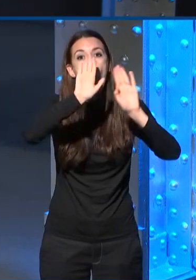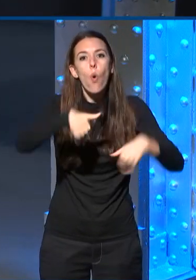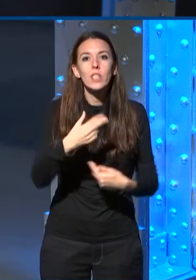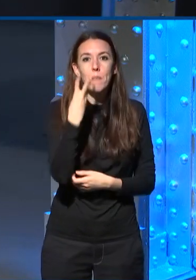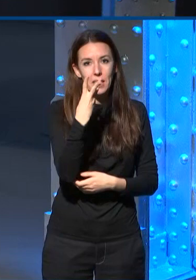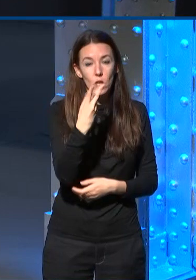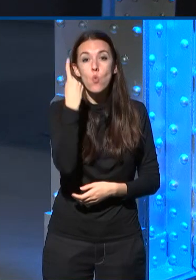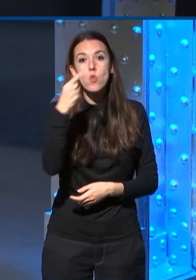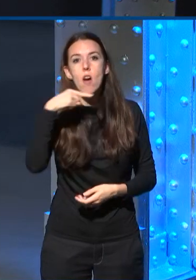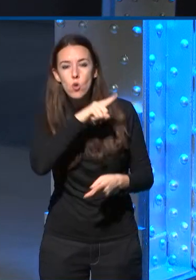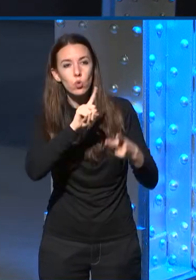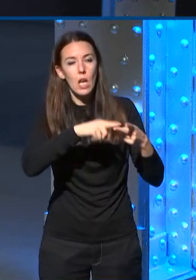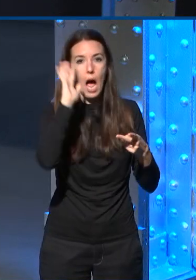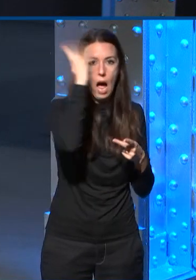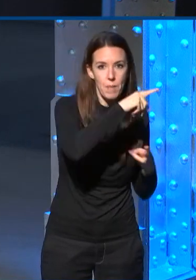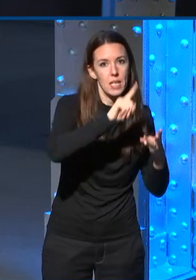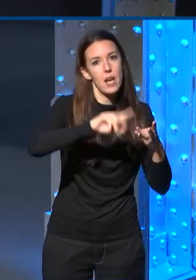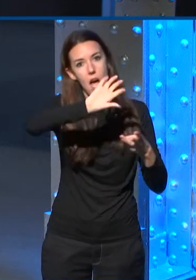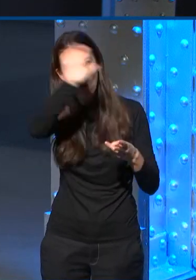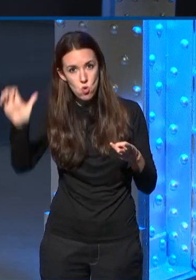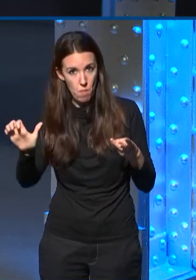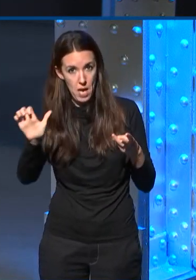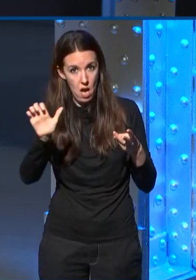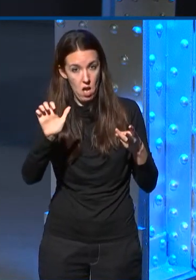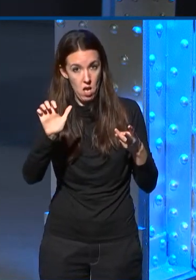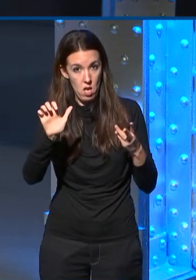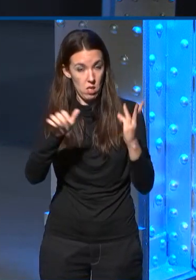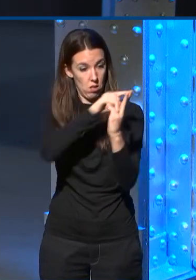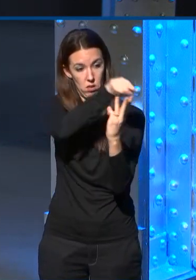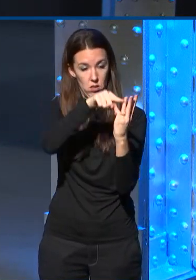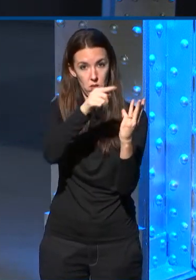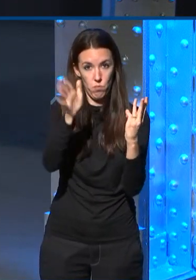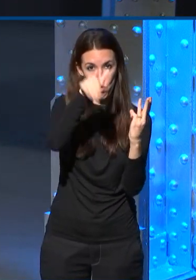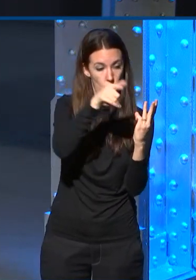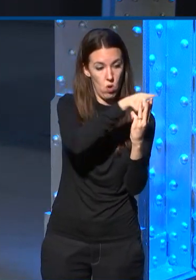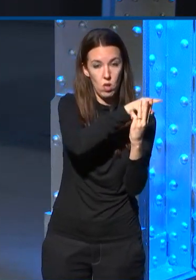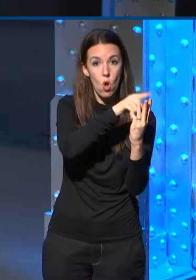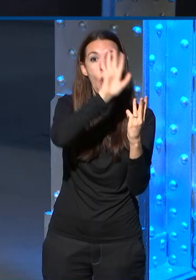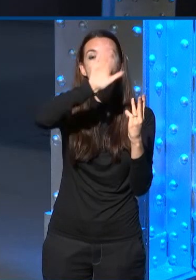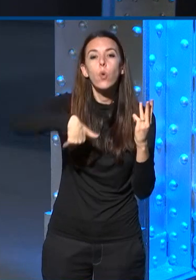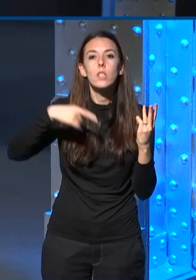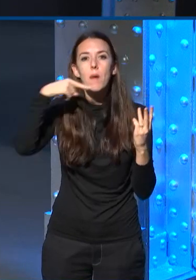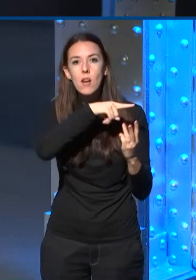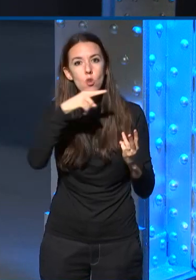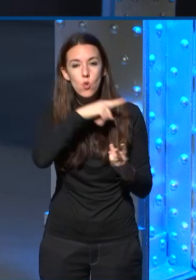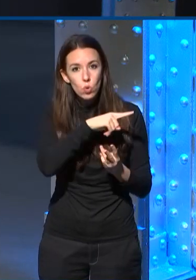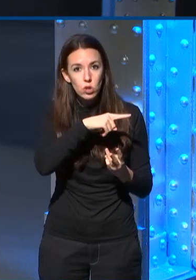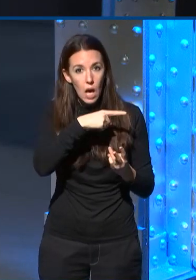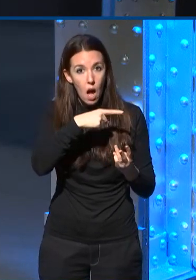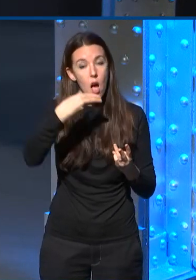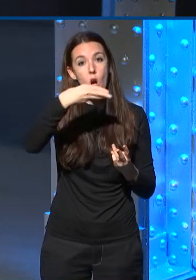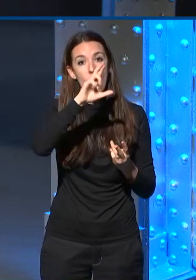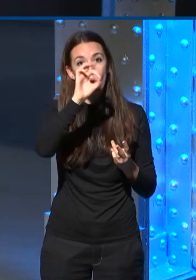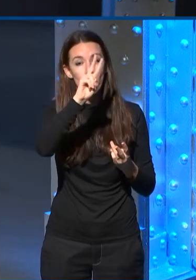misiones, una rusa, una americana y una europea, que son las 3 últimas, la última de cada gran agencia. Esta es la última misión rusa, Phobos Grunt, una